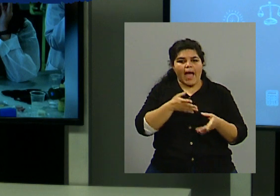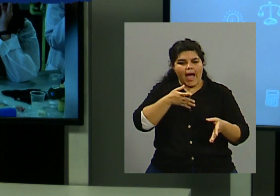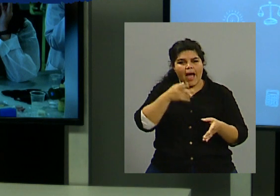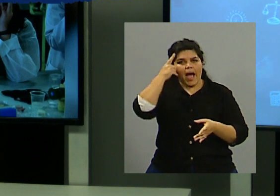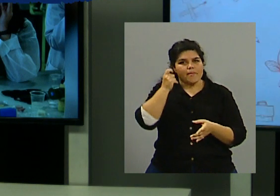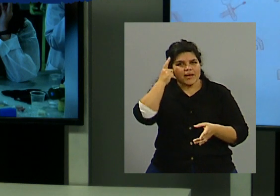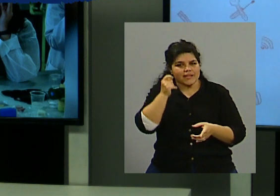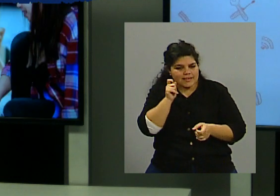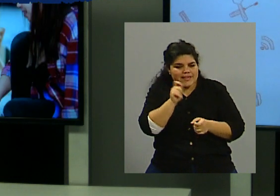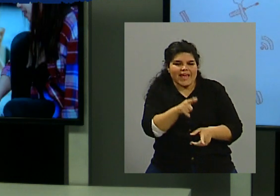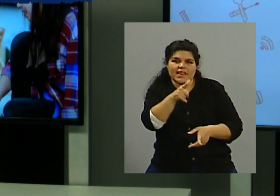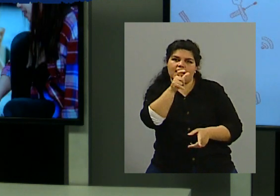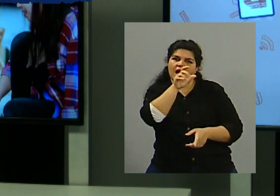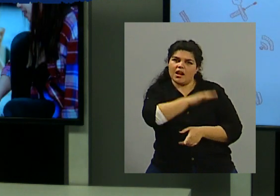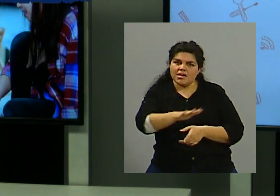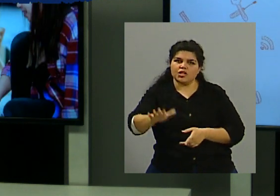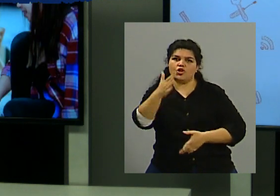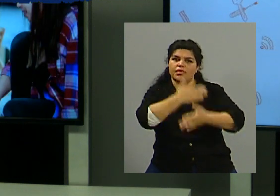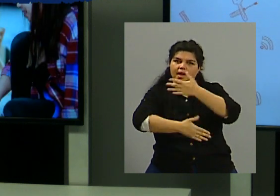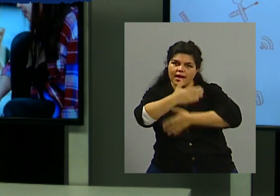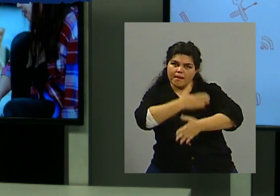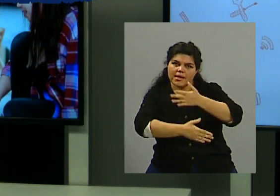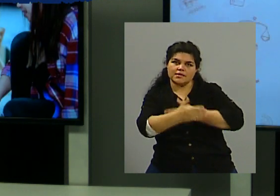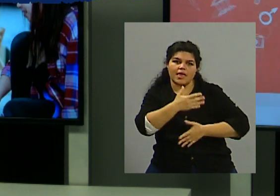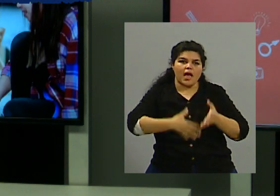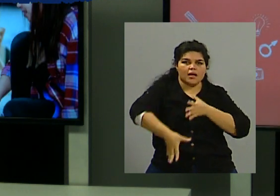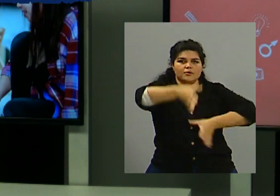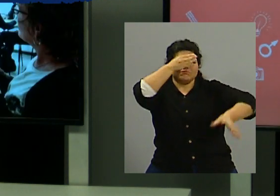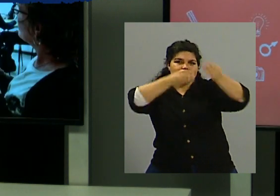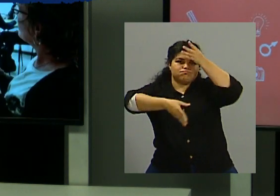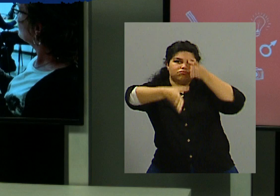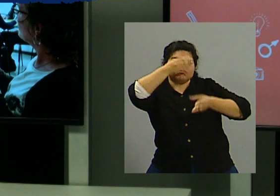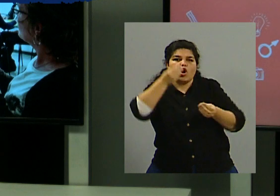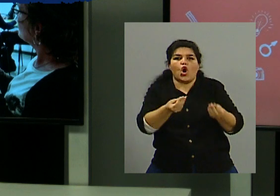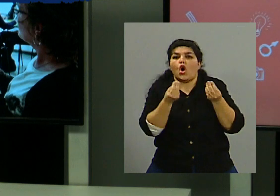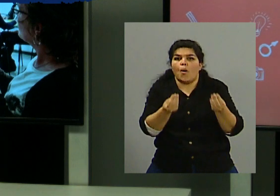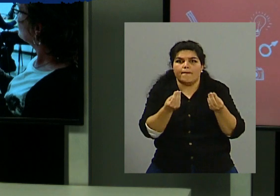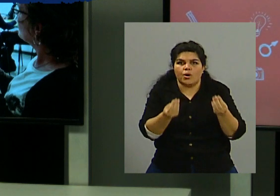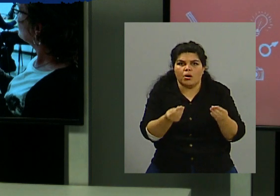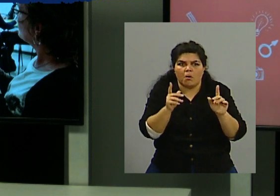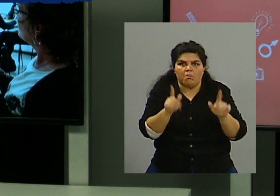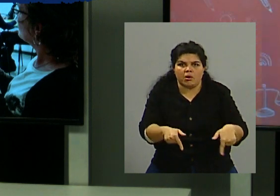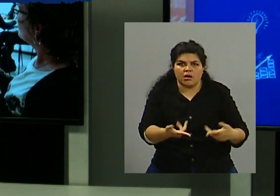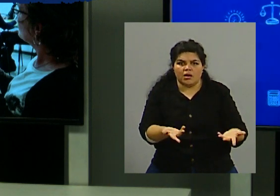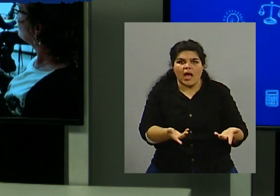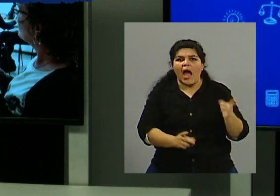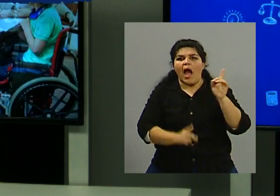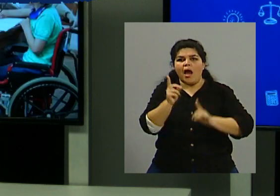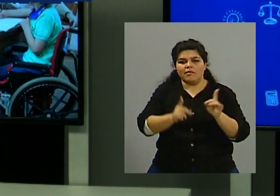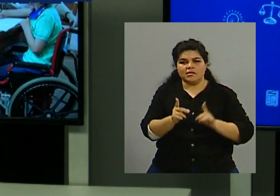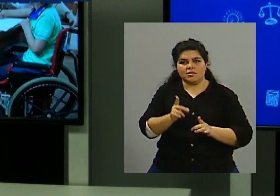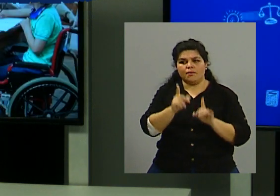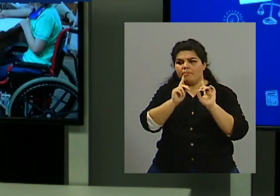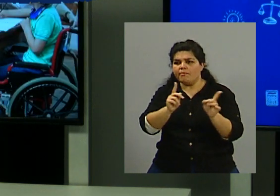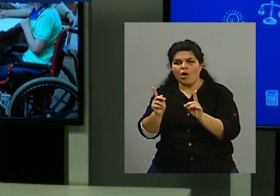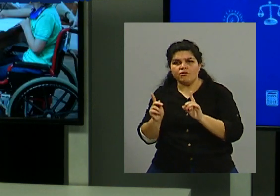chico o chica con discapacidad. Y a veces los formadores o los docentes se encuentran con una brecha bastante grande, ¿no? Y